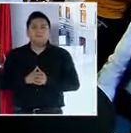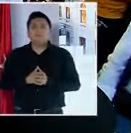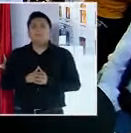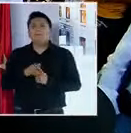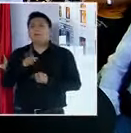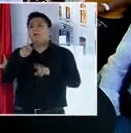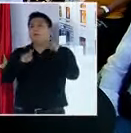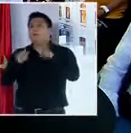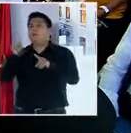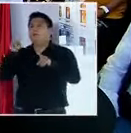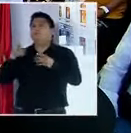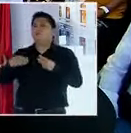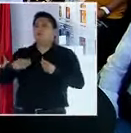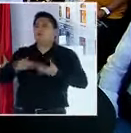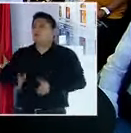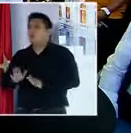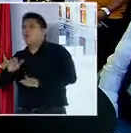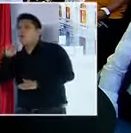Representado este departamento en